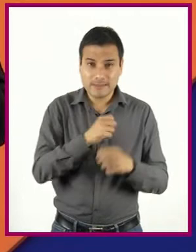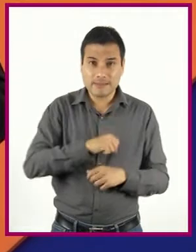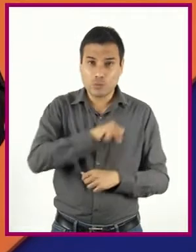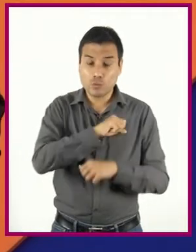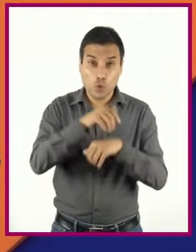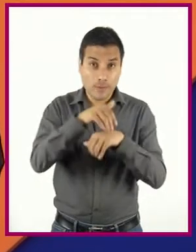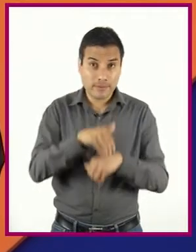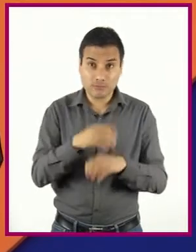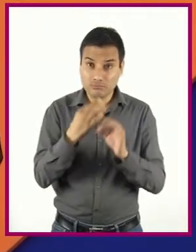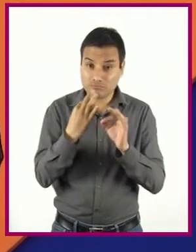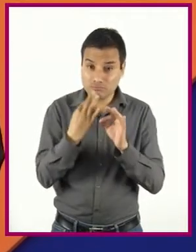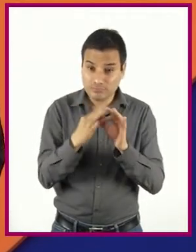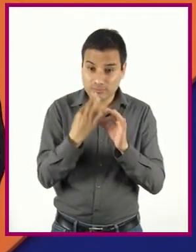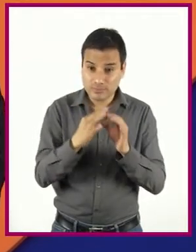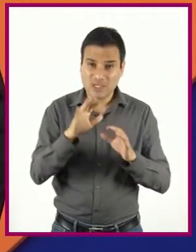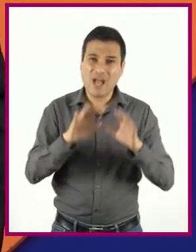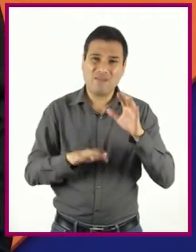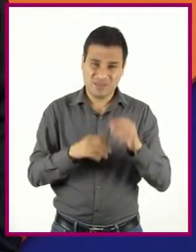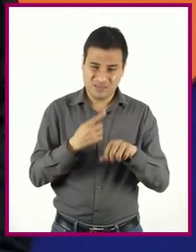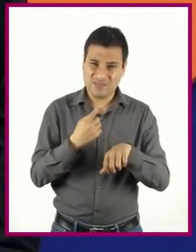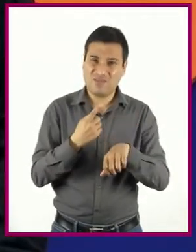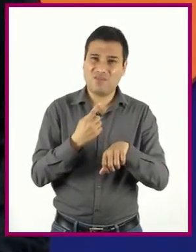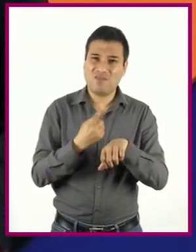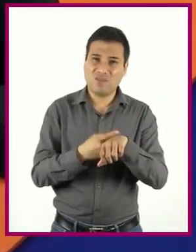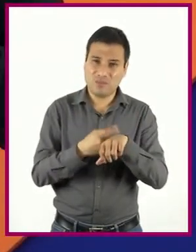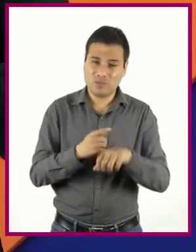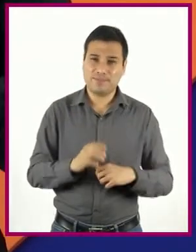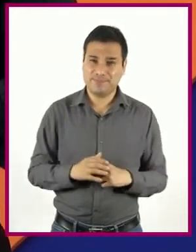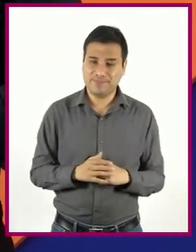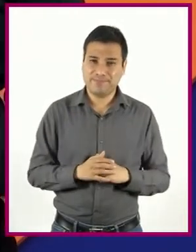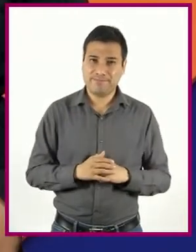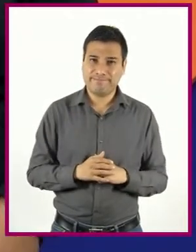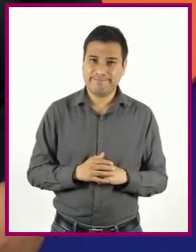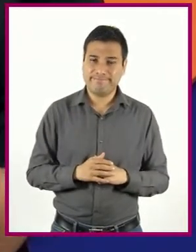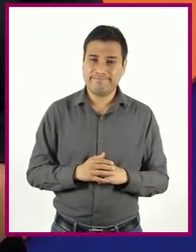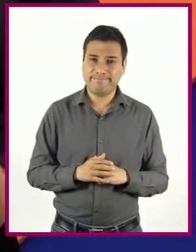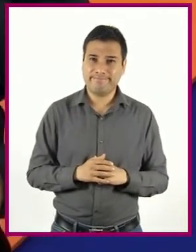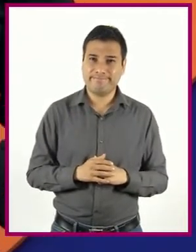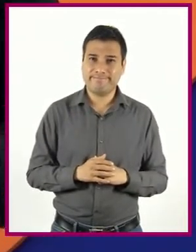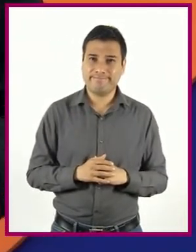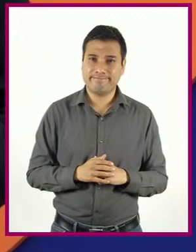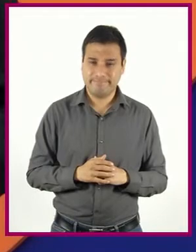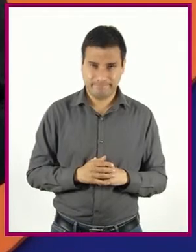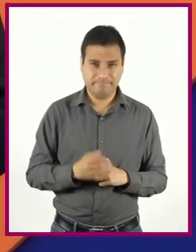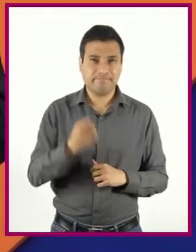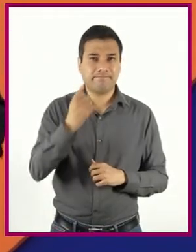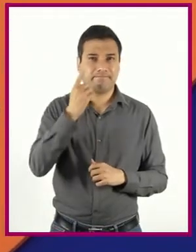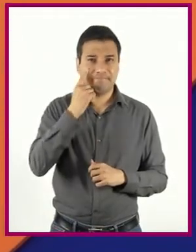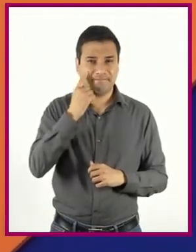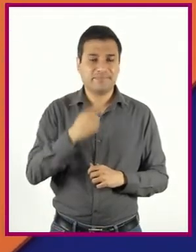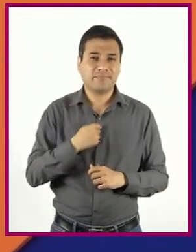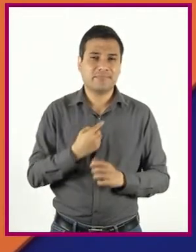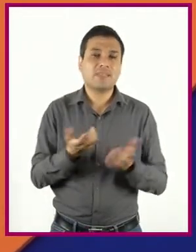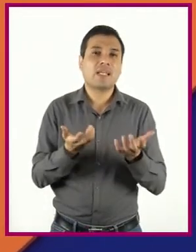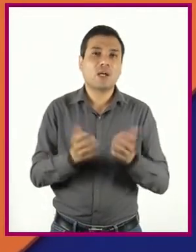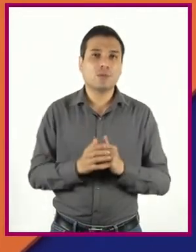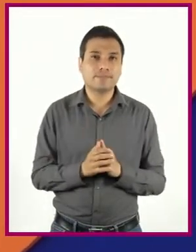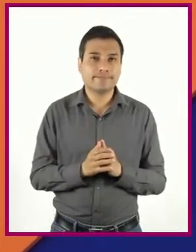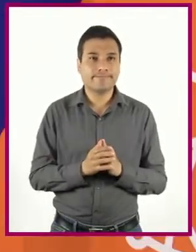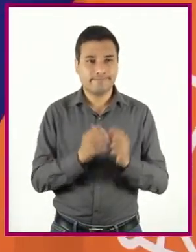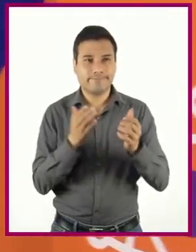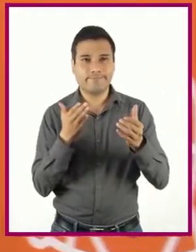el equilibrio de nuestra salud. Por lo que, en estos casos, el siguiente paso es acudir con